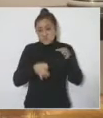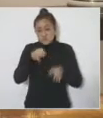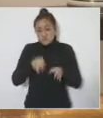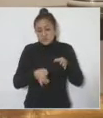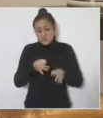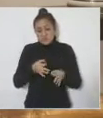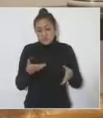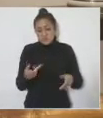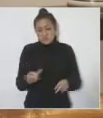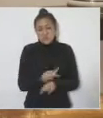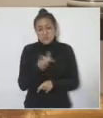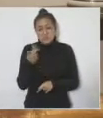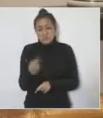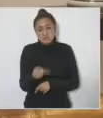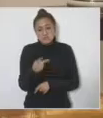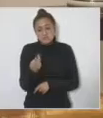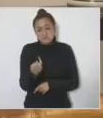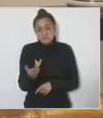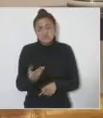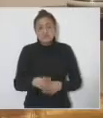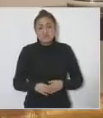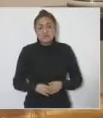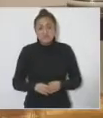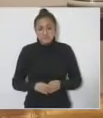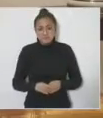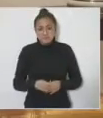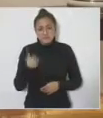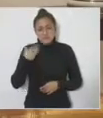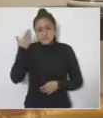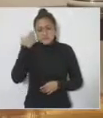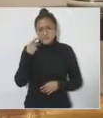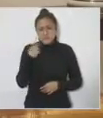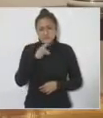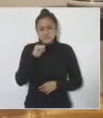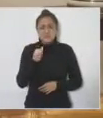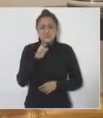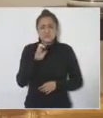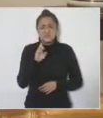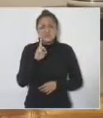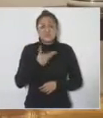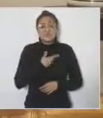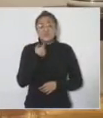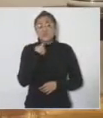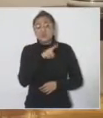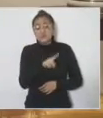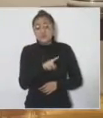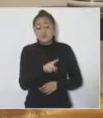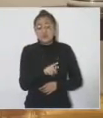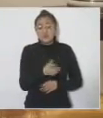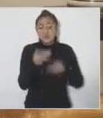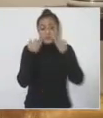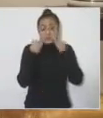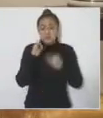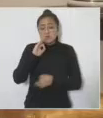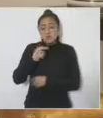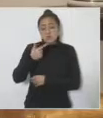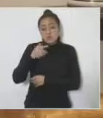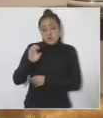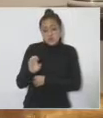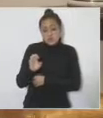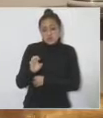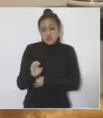judicatura estas revelaciones sé que el señor Jared ya presentó una denuncia ante la fiscalía